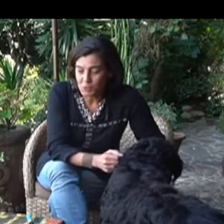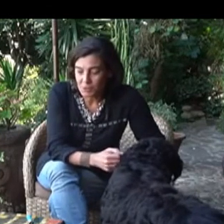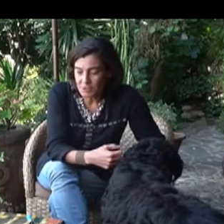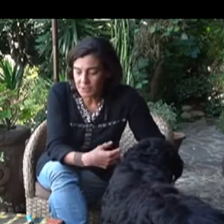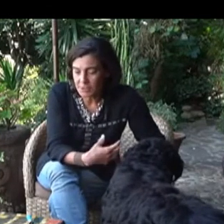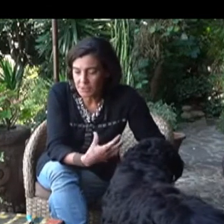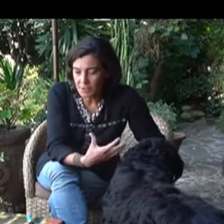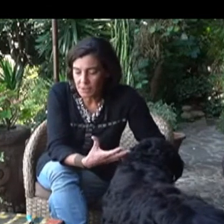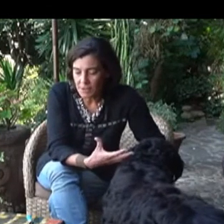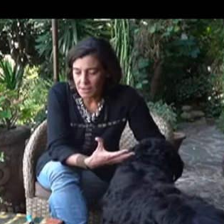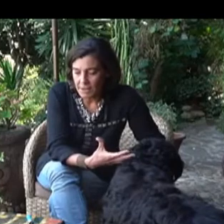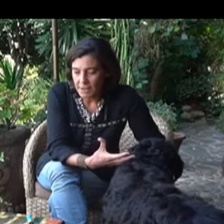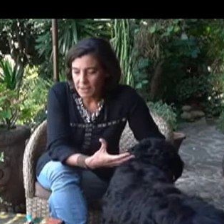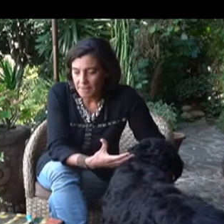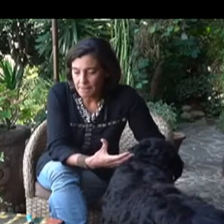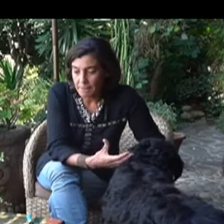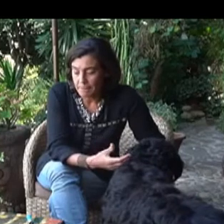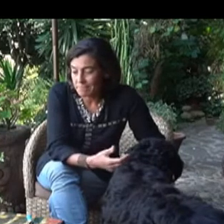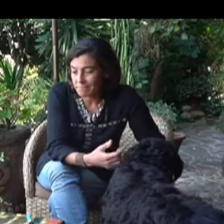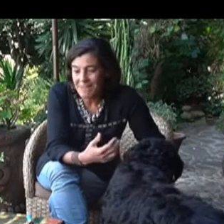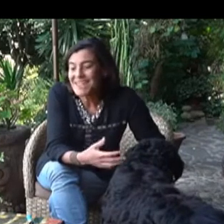entender sus